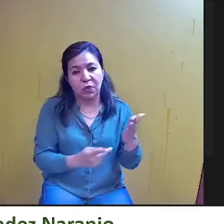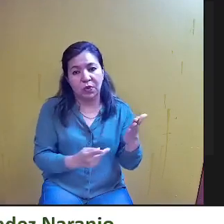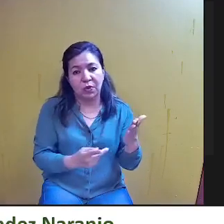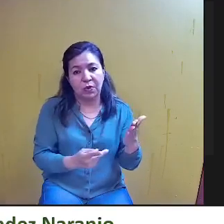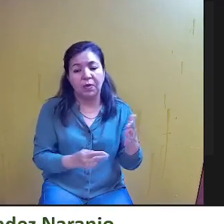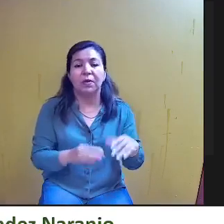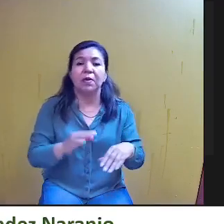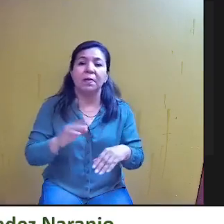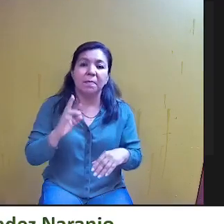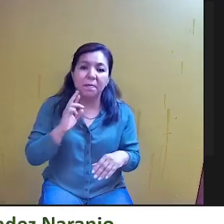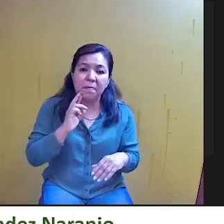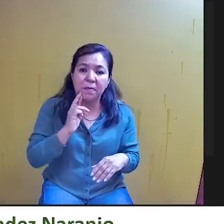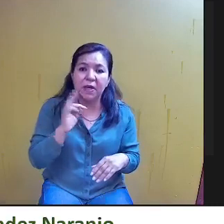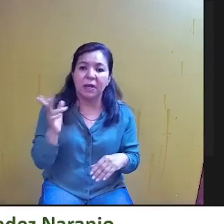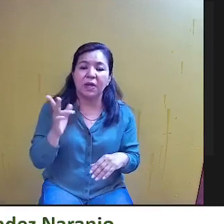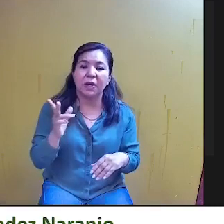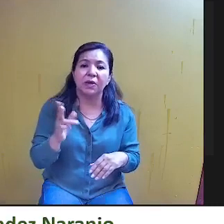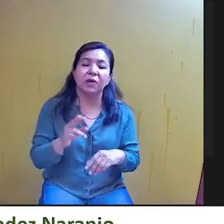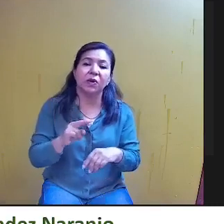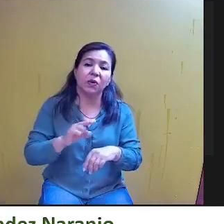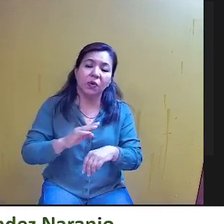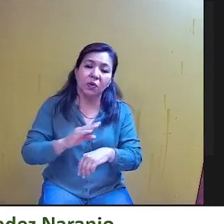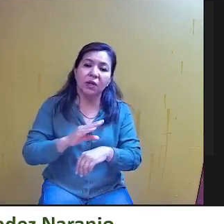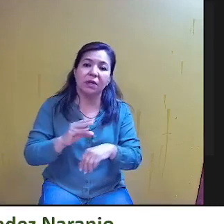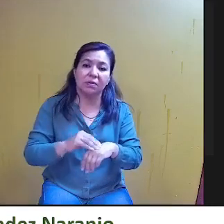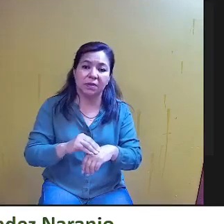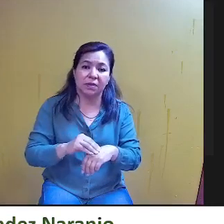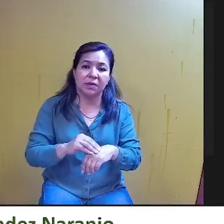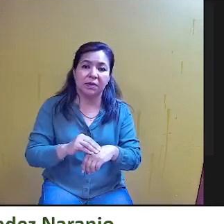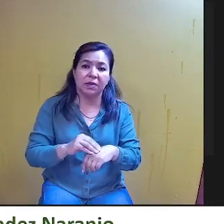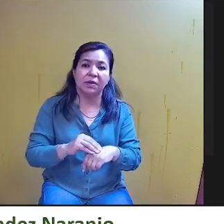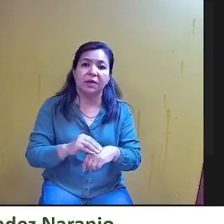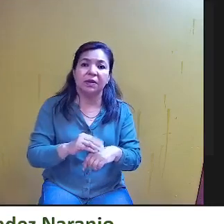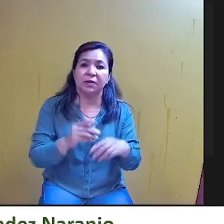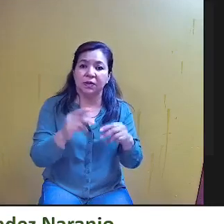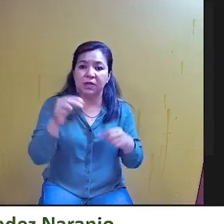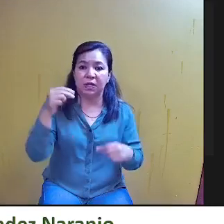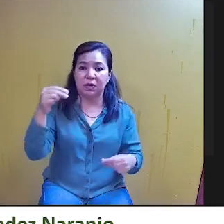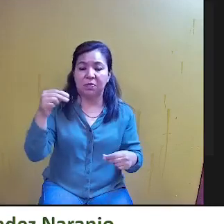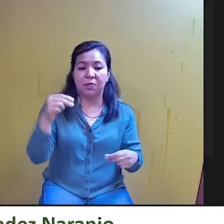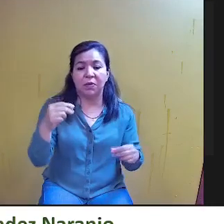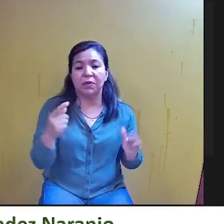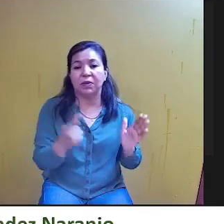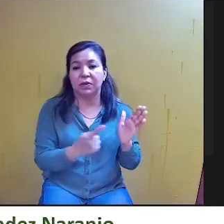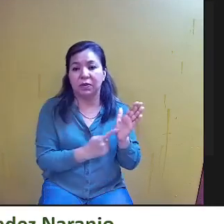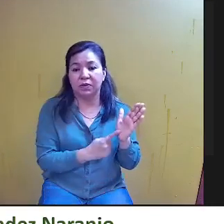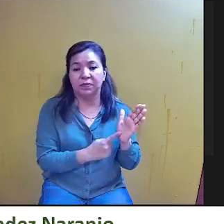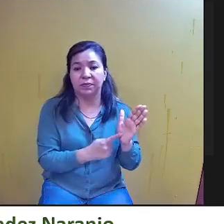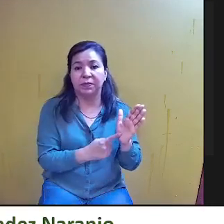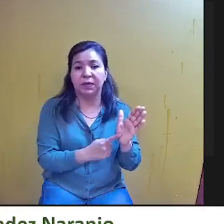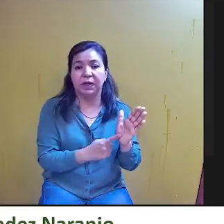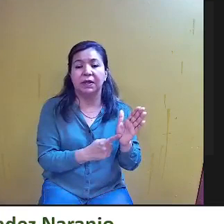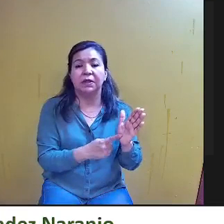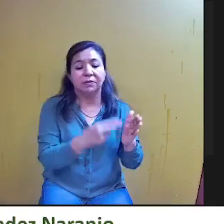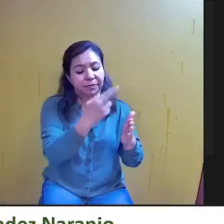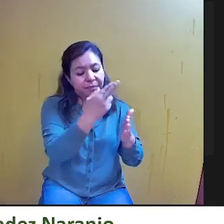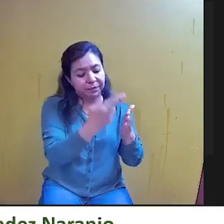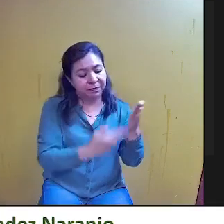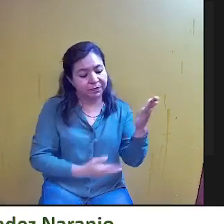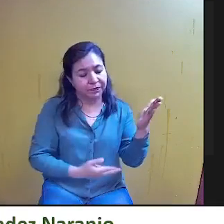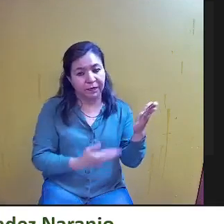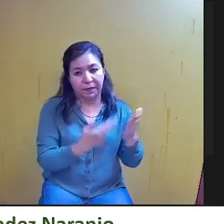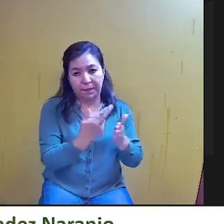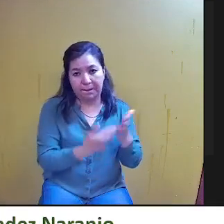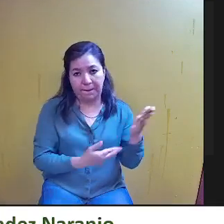mayormente calificados de conformidad con los criterios plasmados en la convocatoria tinente, así como en el reglamento aplicable. Bajo